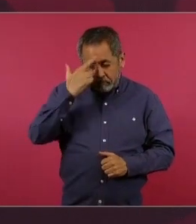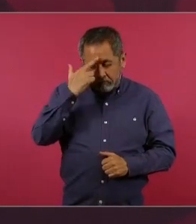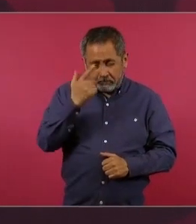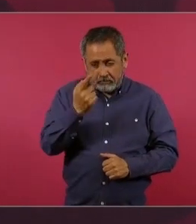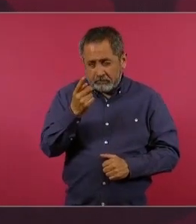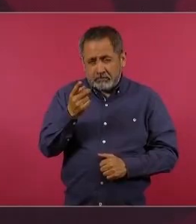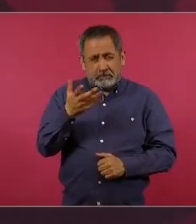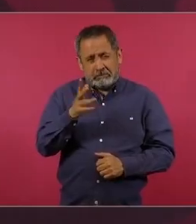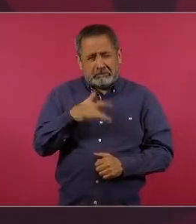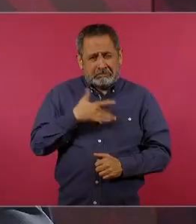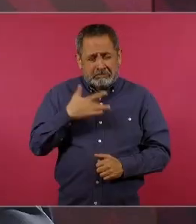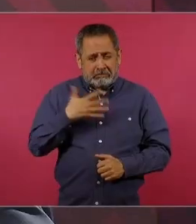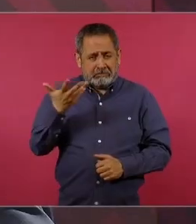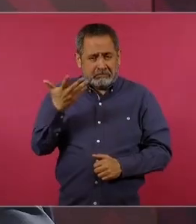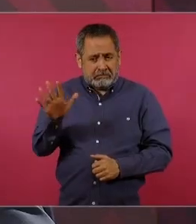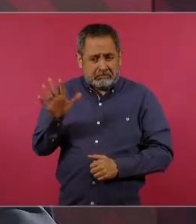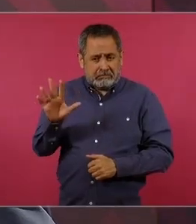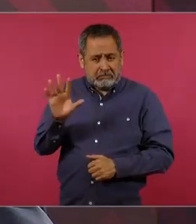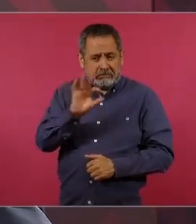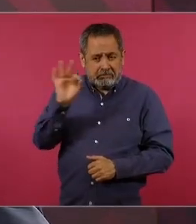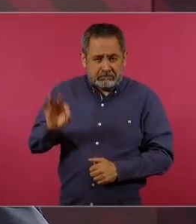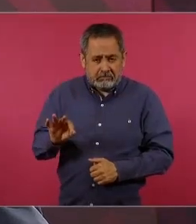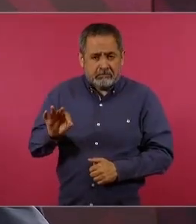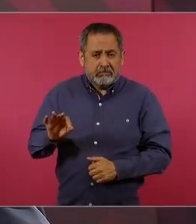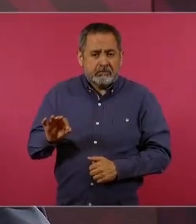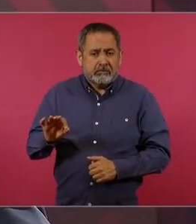un 10%,